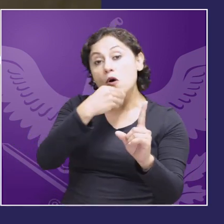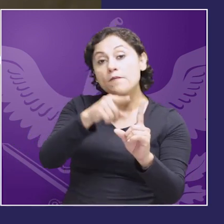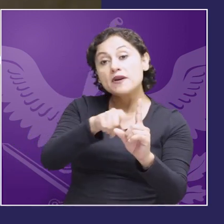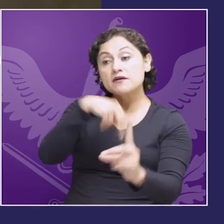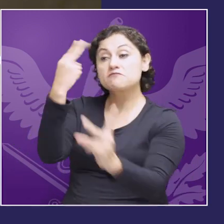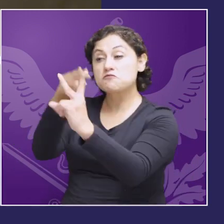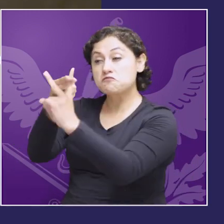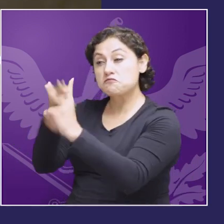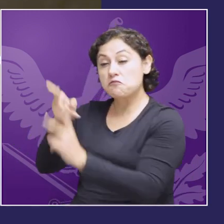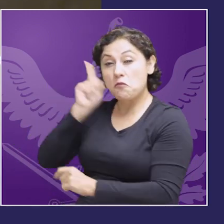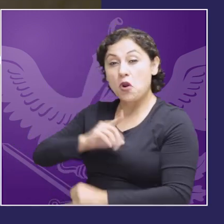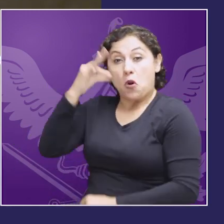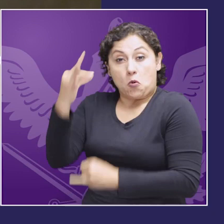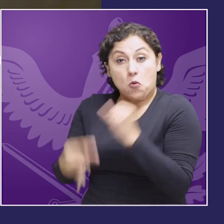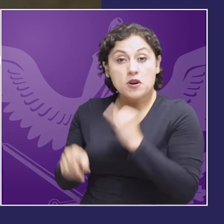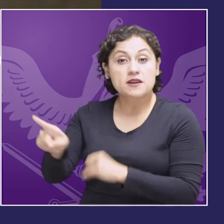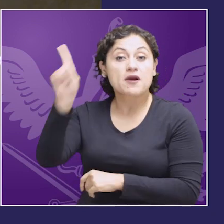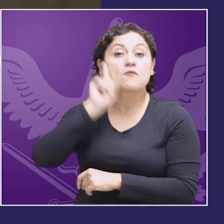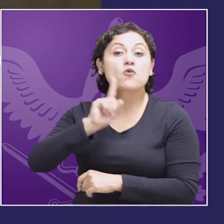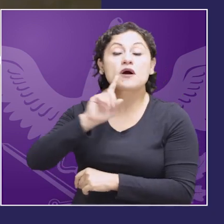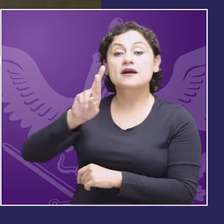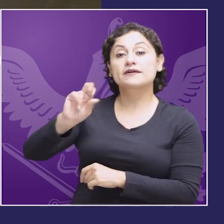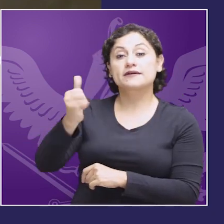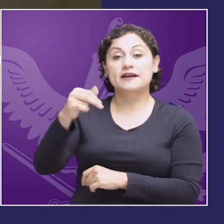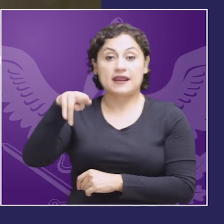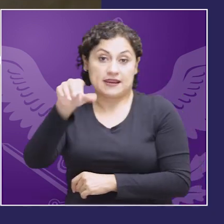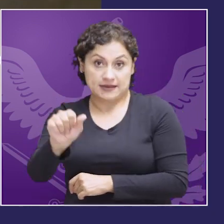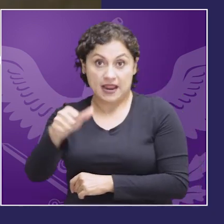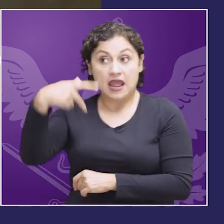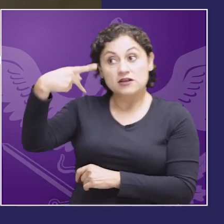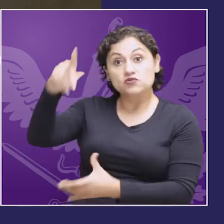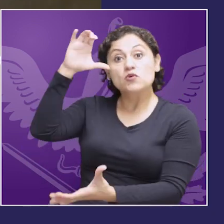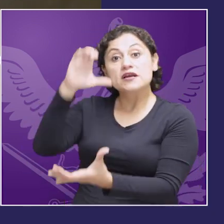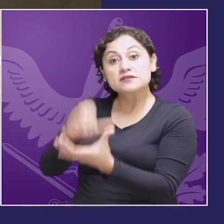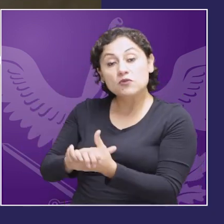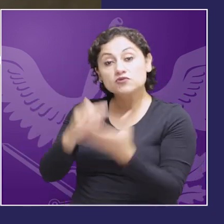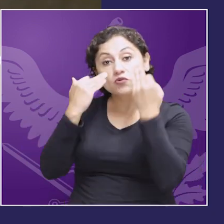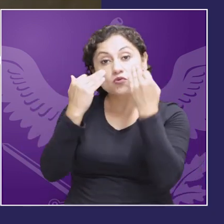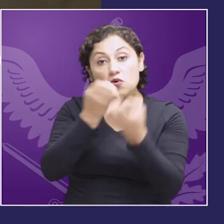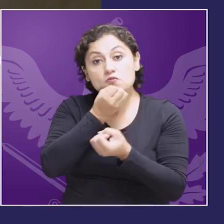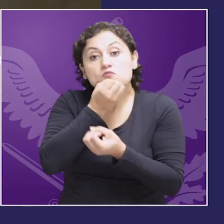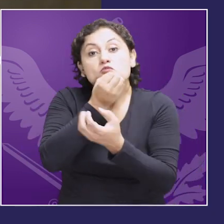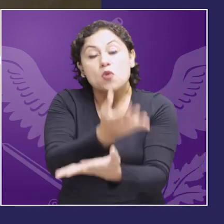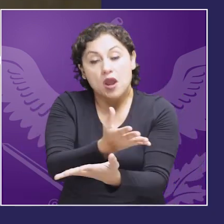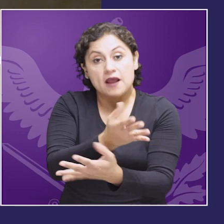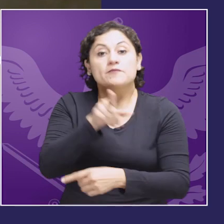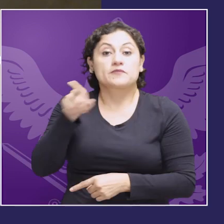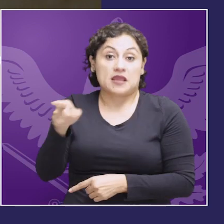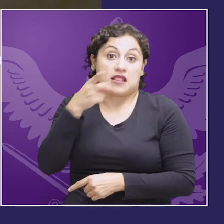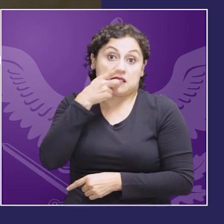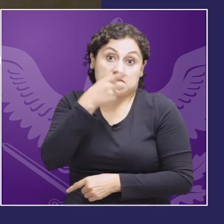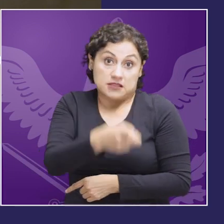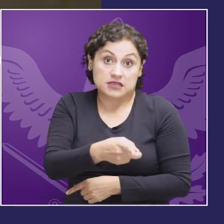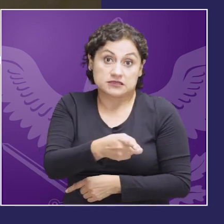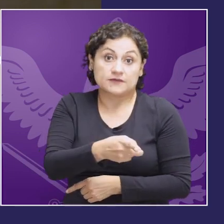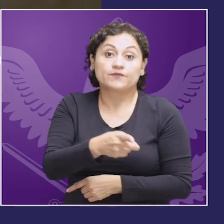el caso del caníbal de Atizapán. Su última víctima fue Reina